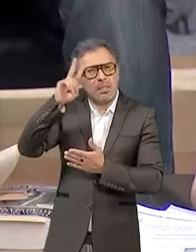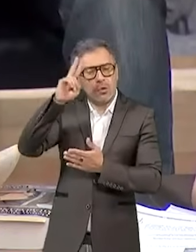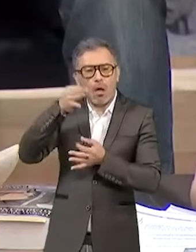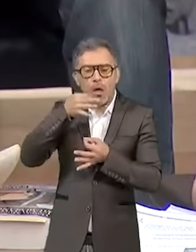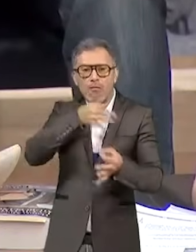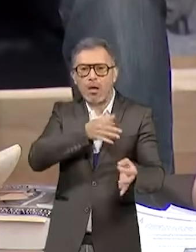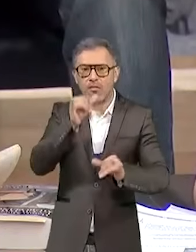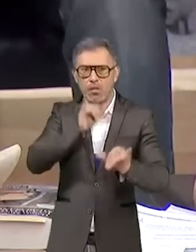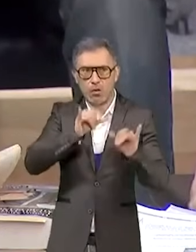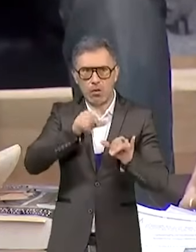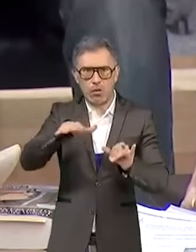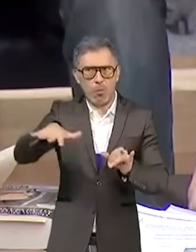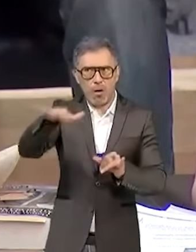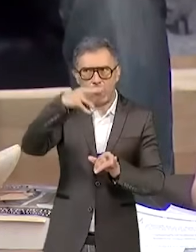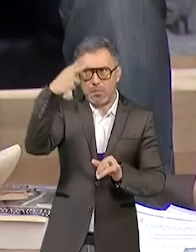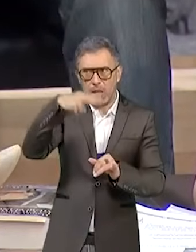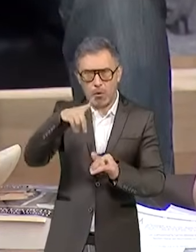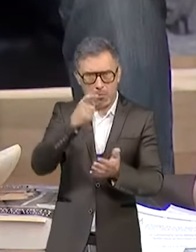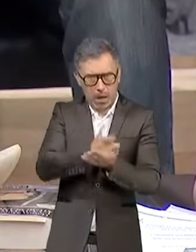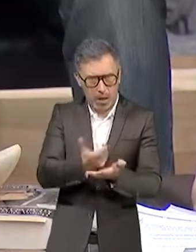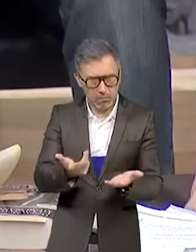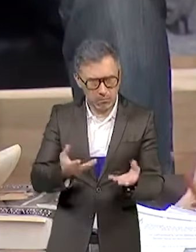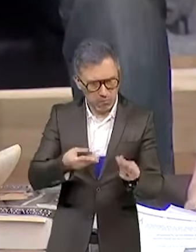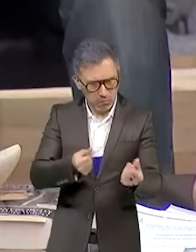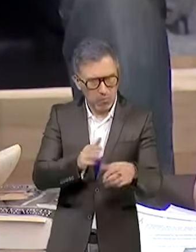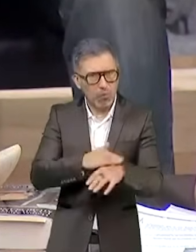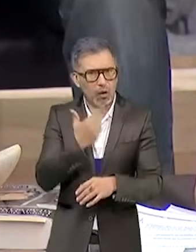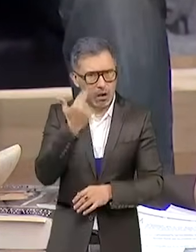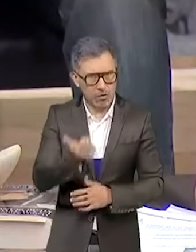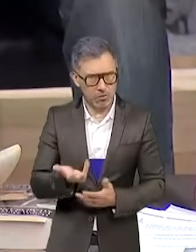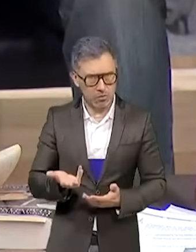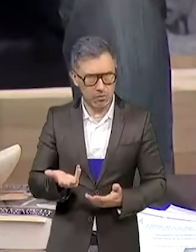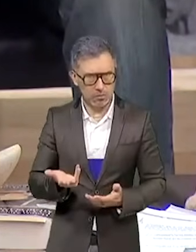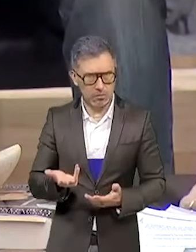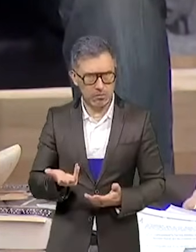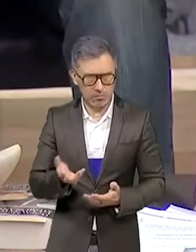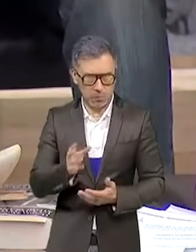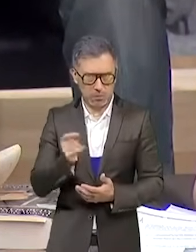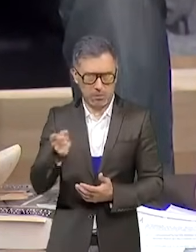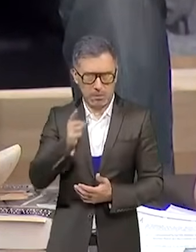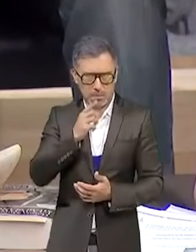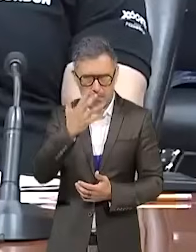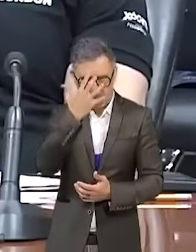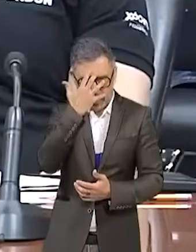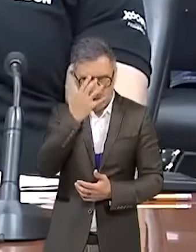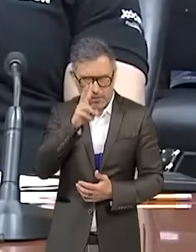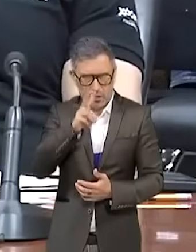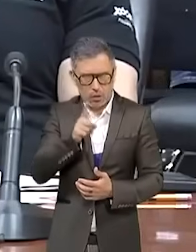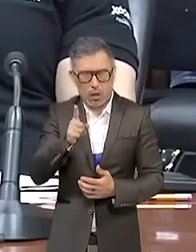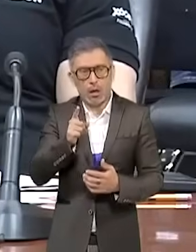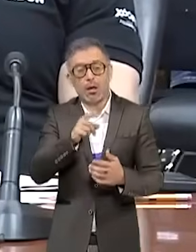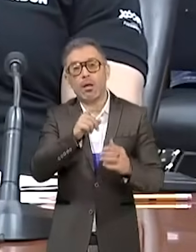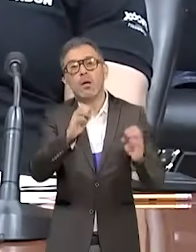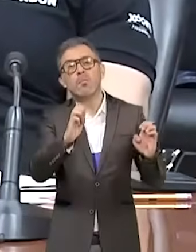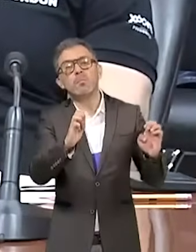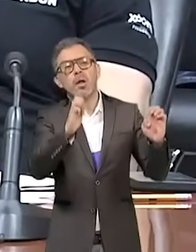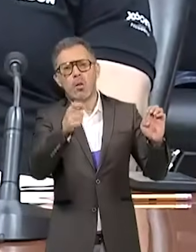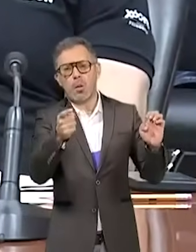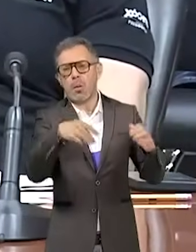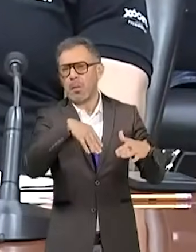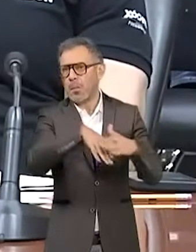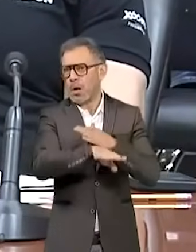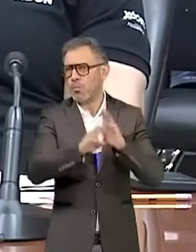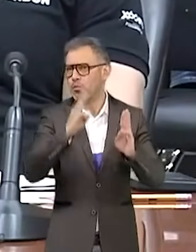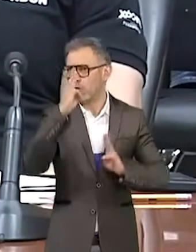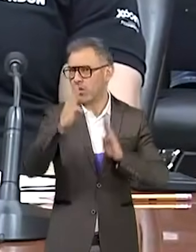México? Efectivamente no tienen vergüenza ni memoria. No conoces Palacio Nacional por pura ignorancia, es museo, puedes entrar y ver